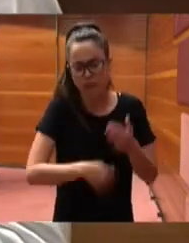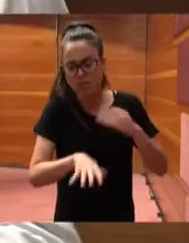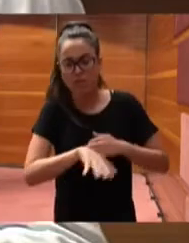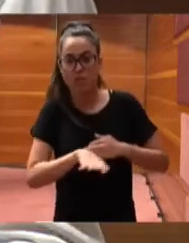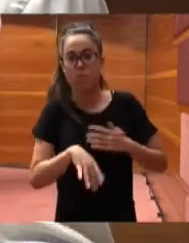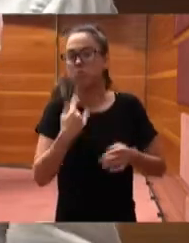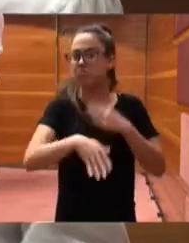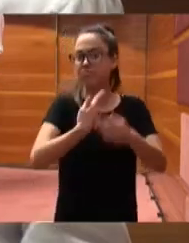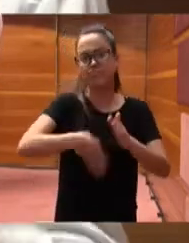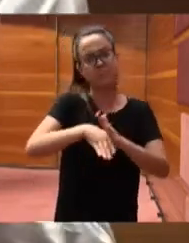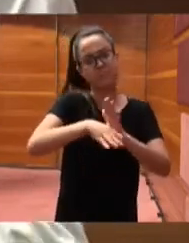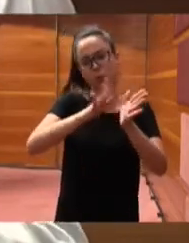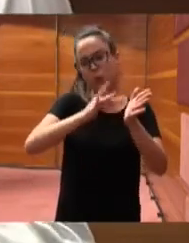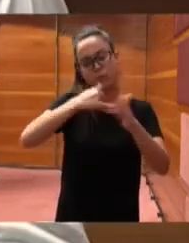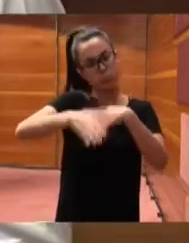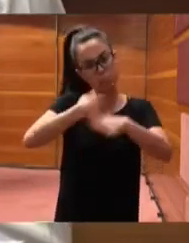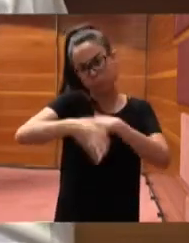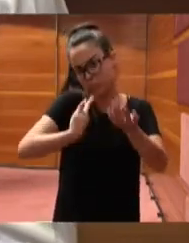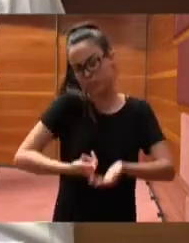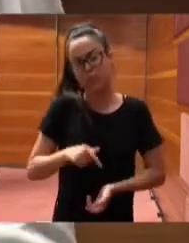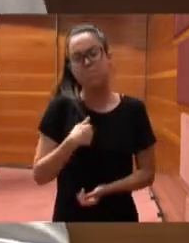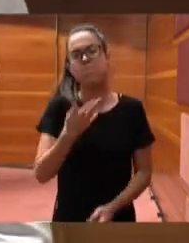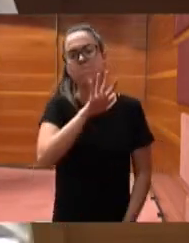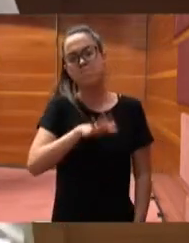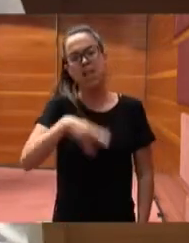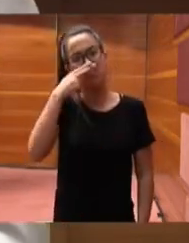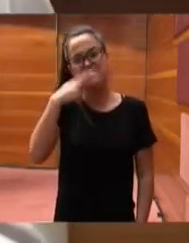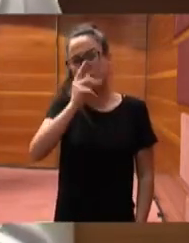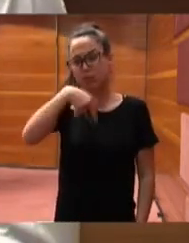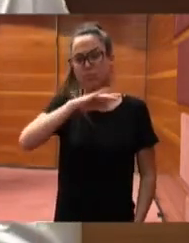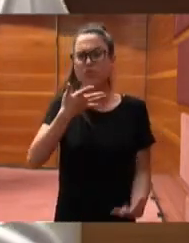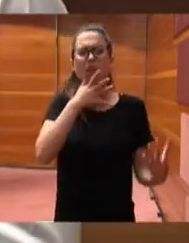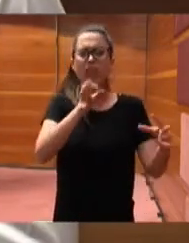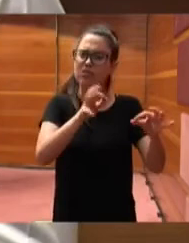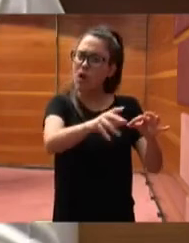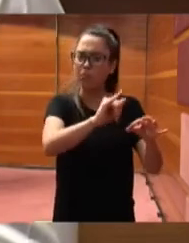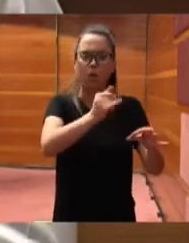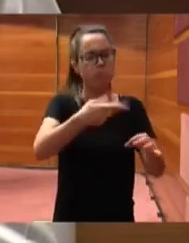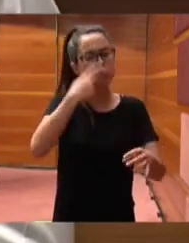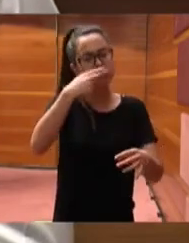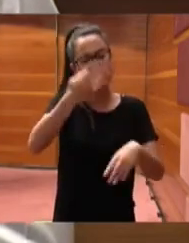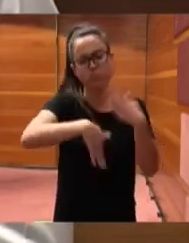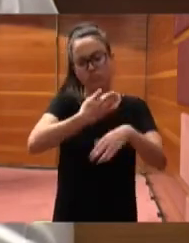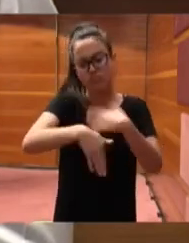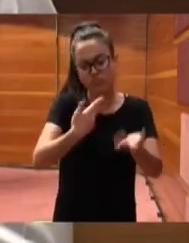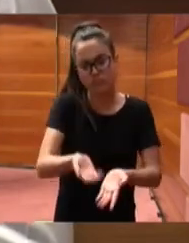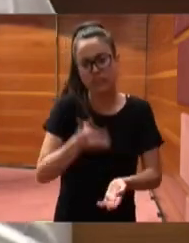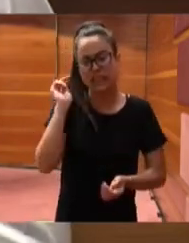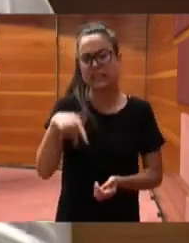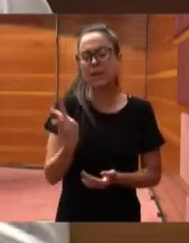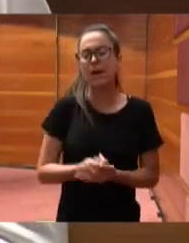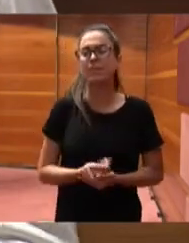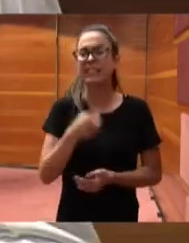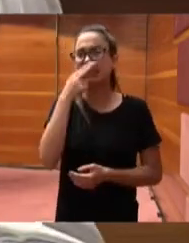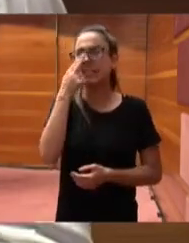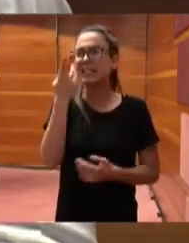ahí y vais a ver otros que sí. Entonces, me parece interesante el riesgo que estáis corriendo. Y me parecen interesantes elementos que no ve la